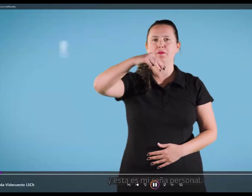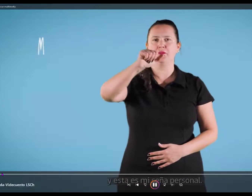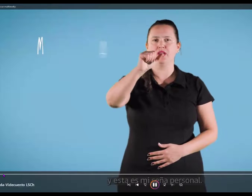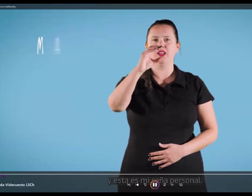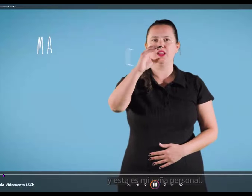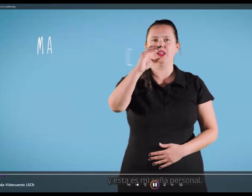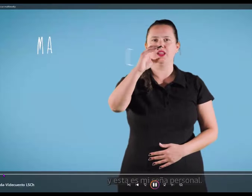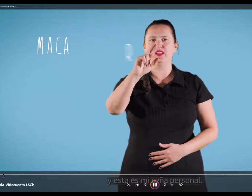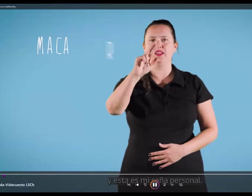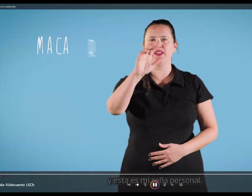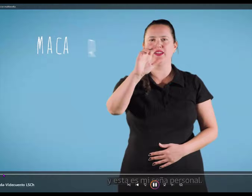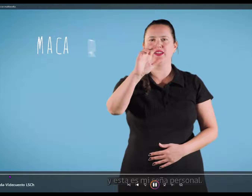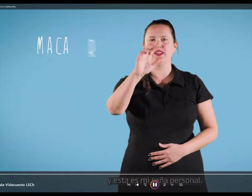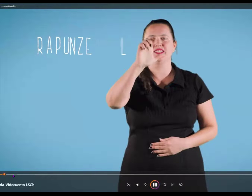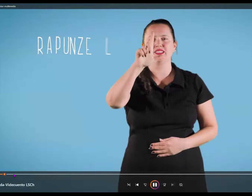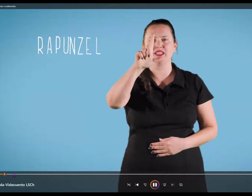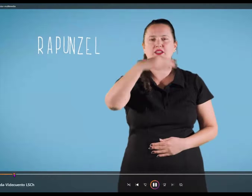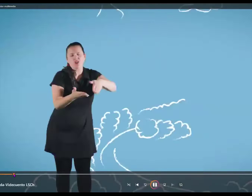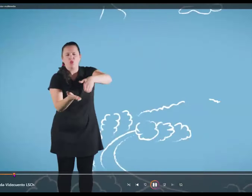es mi seña personal.